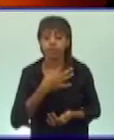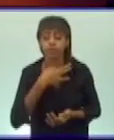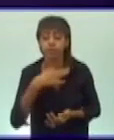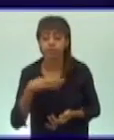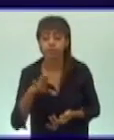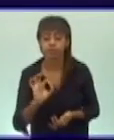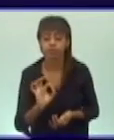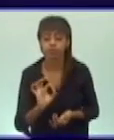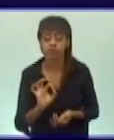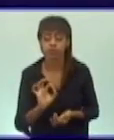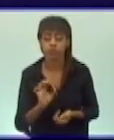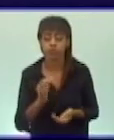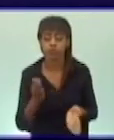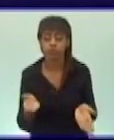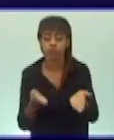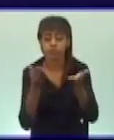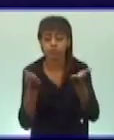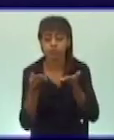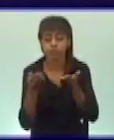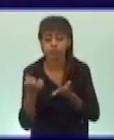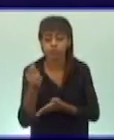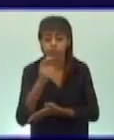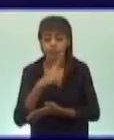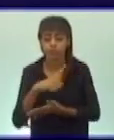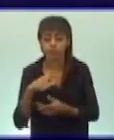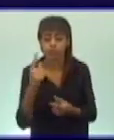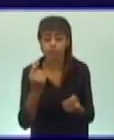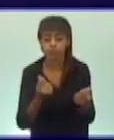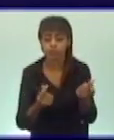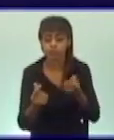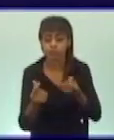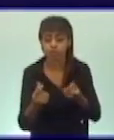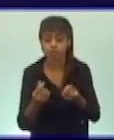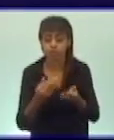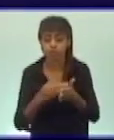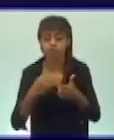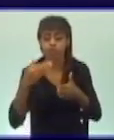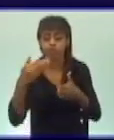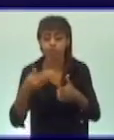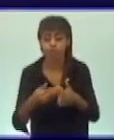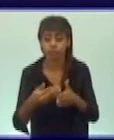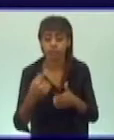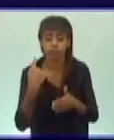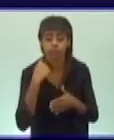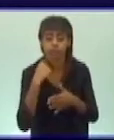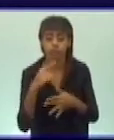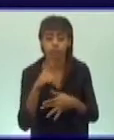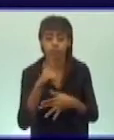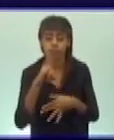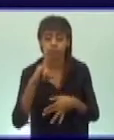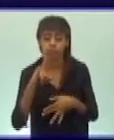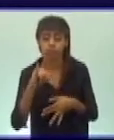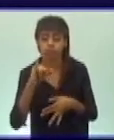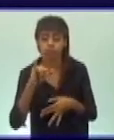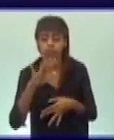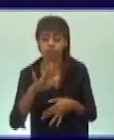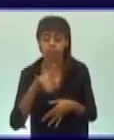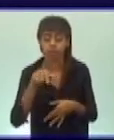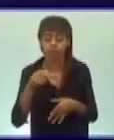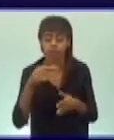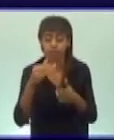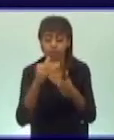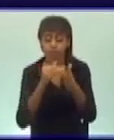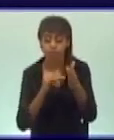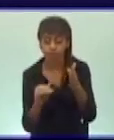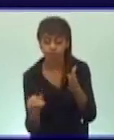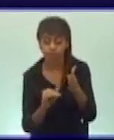Ejemplifica el desarrollo socioeconómico alcanzado hasta 1975. En la parte inferior de